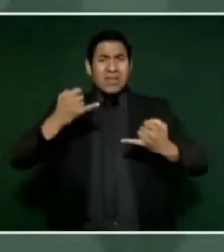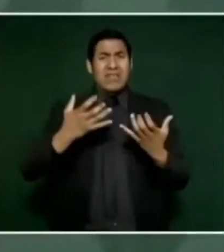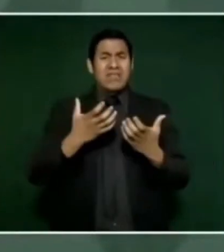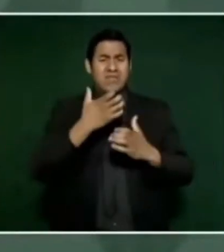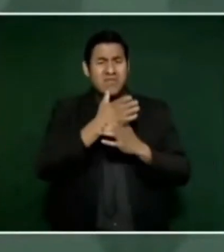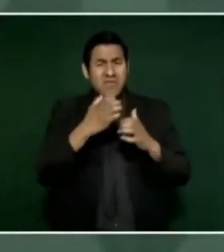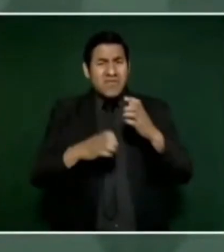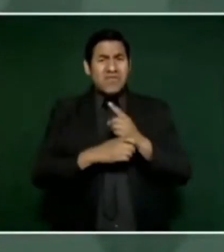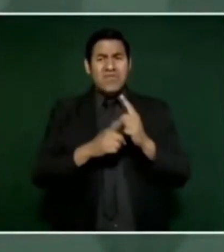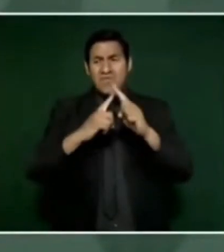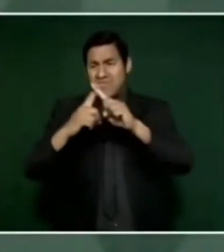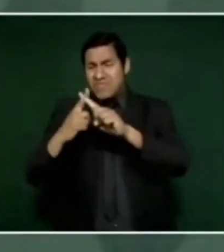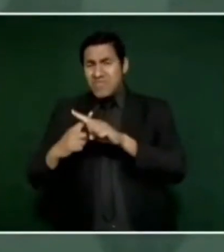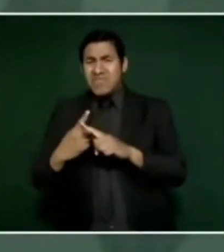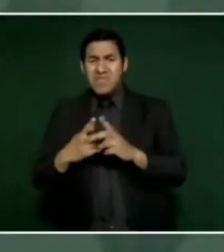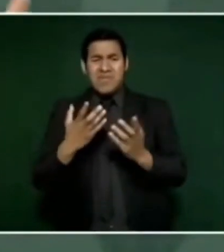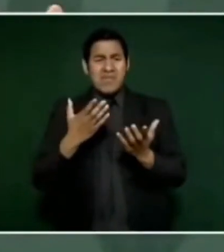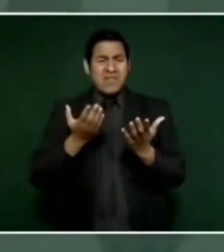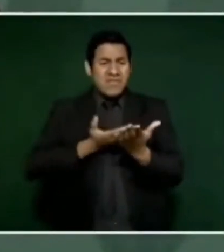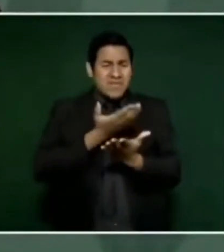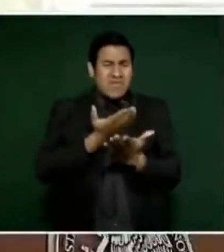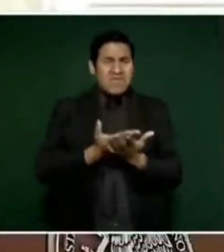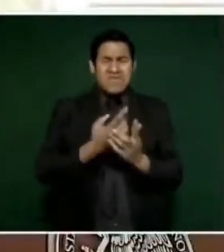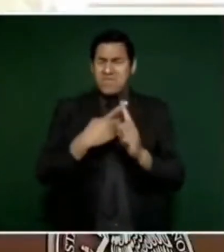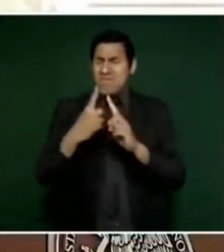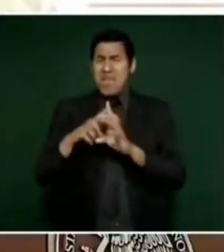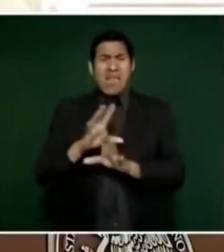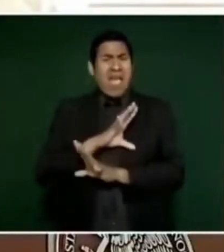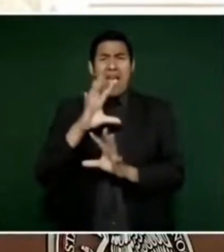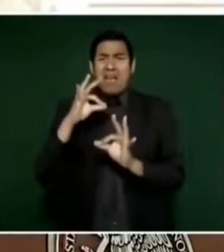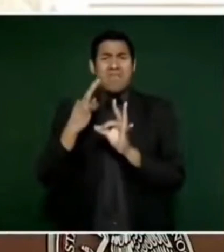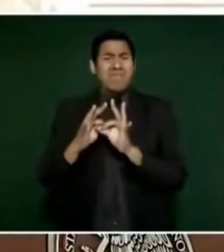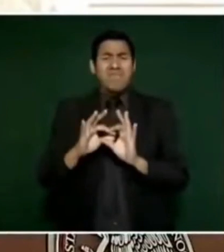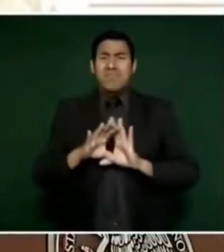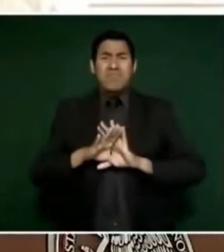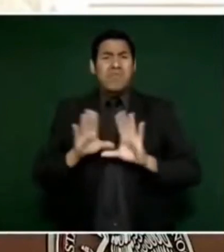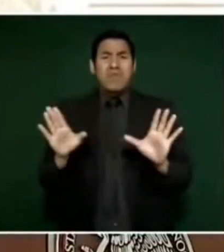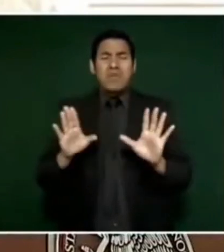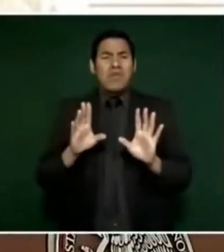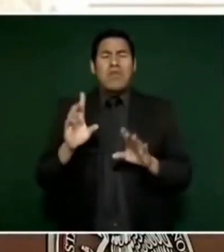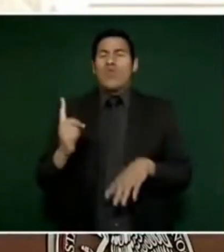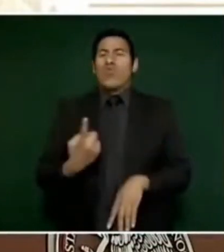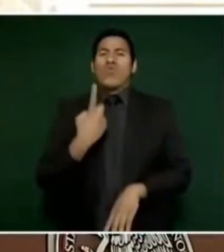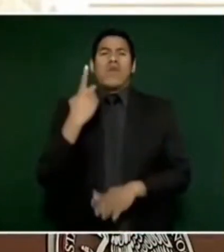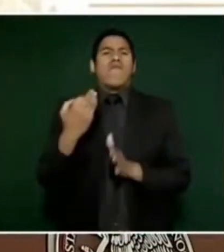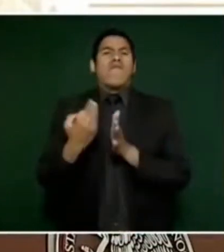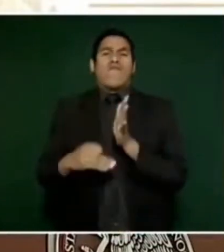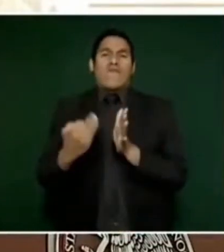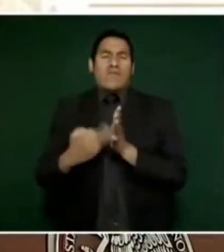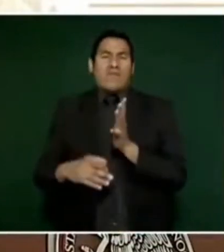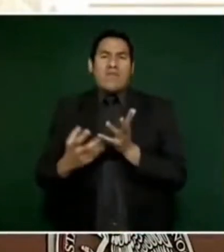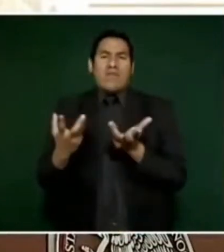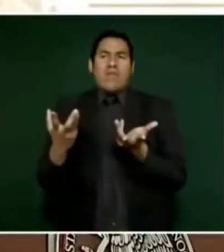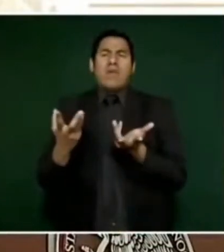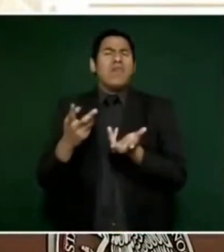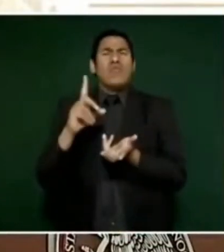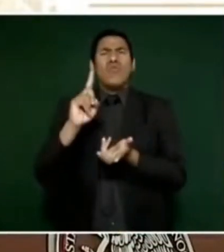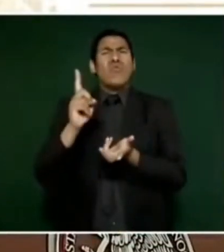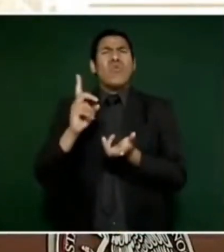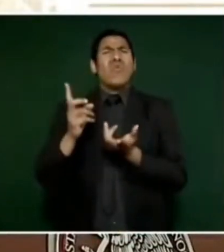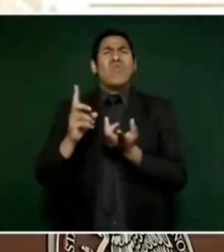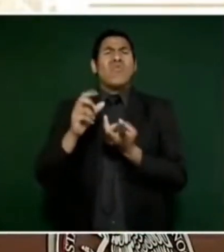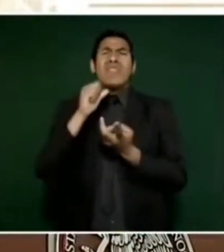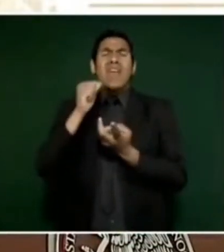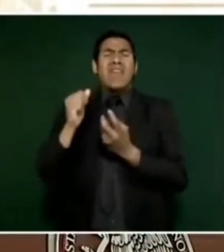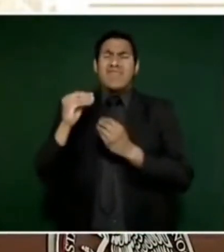una resolución. Entonces vamos a ver esta última instancia qué pasa. Y no es ningún pleito,